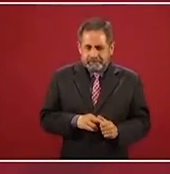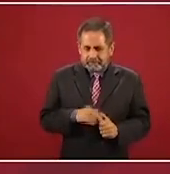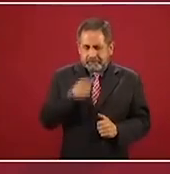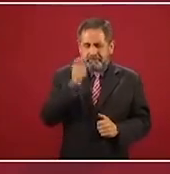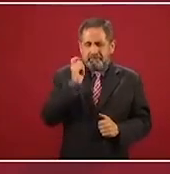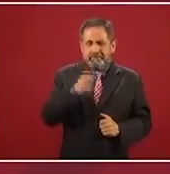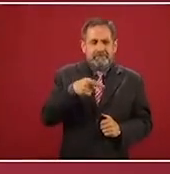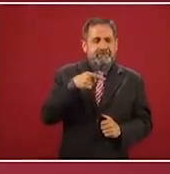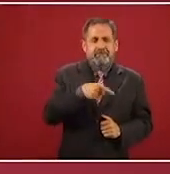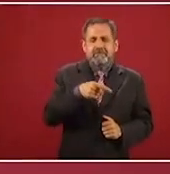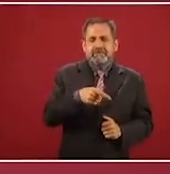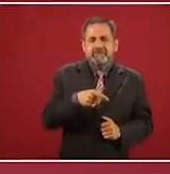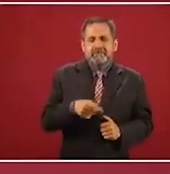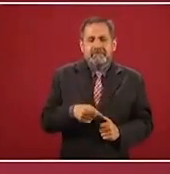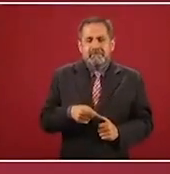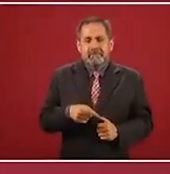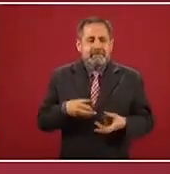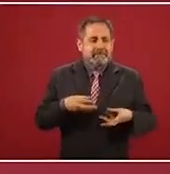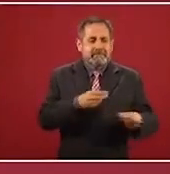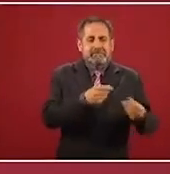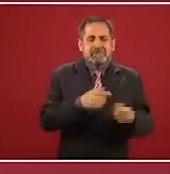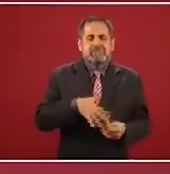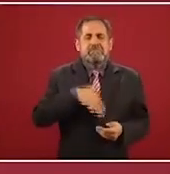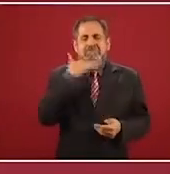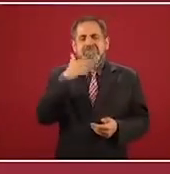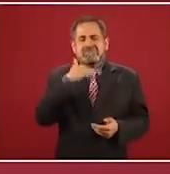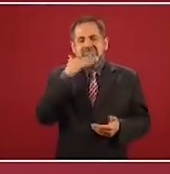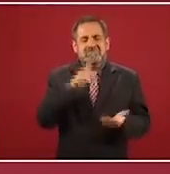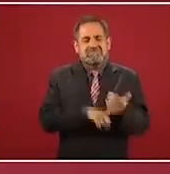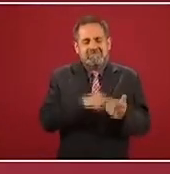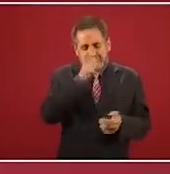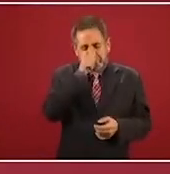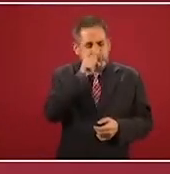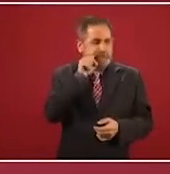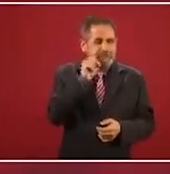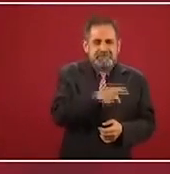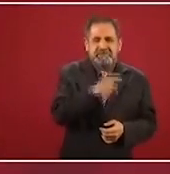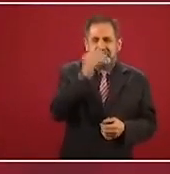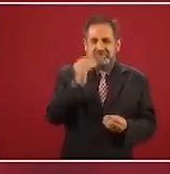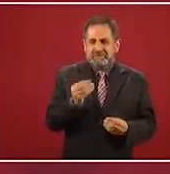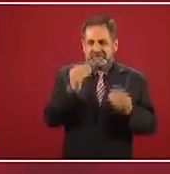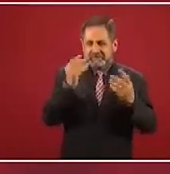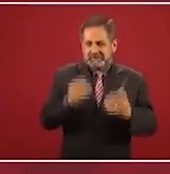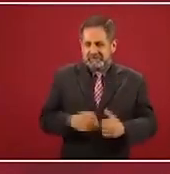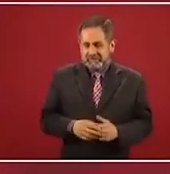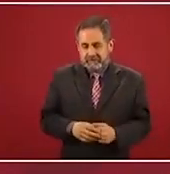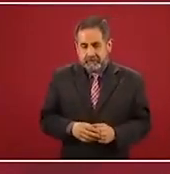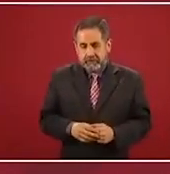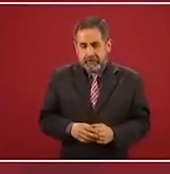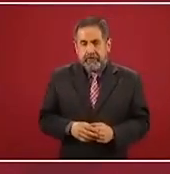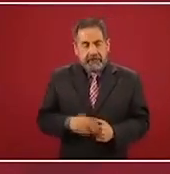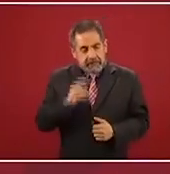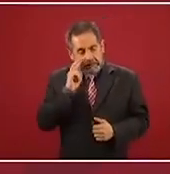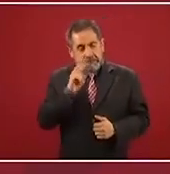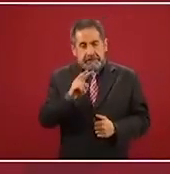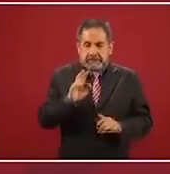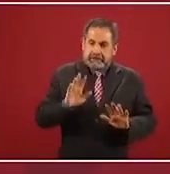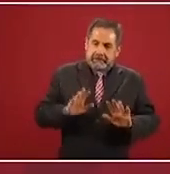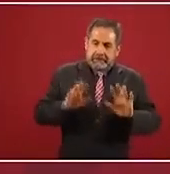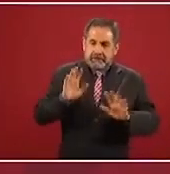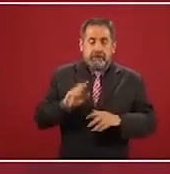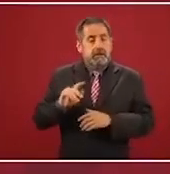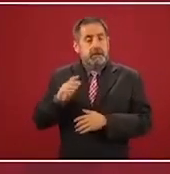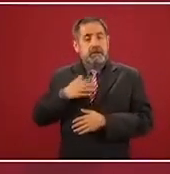motivo de corrupción. Entonces, estamos viendo eso. Los